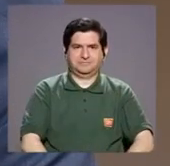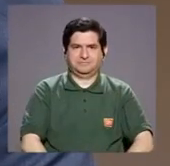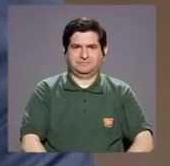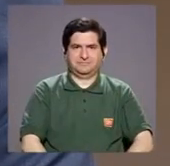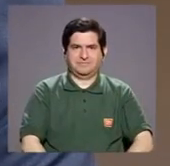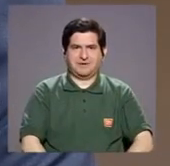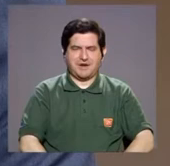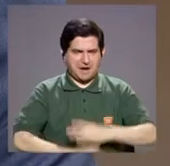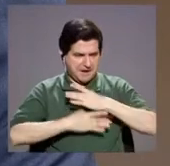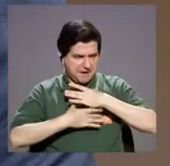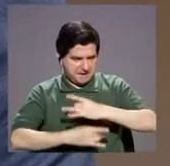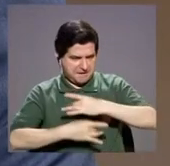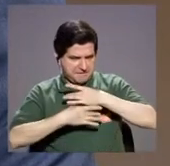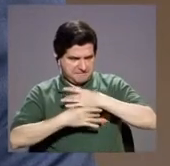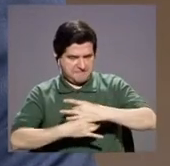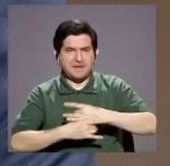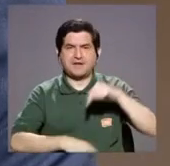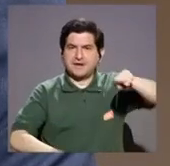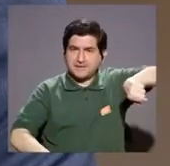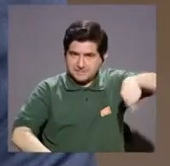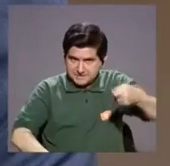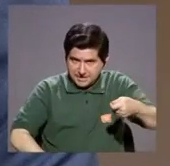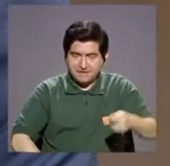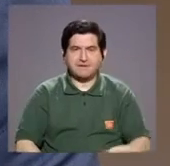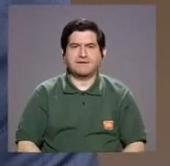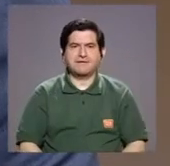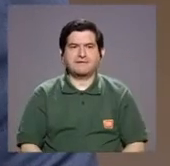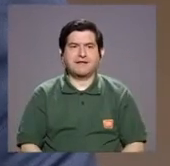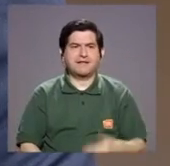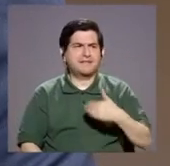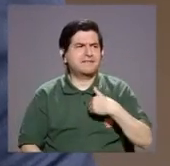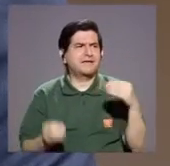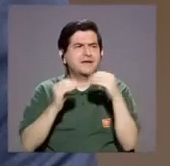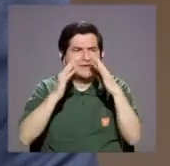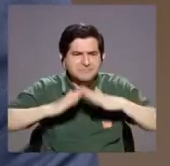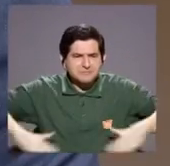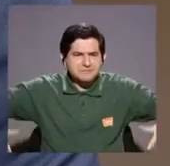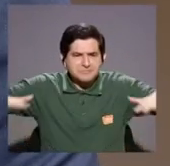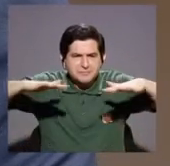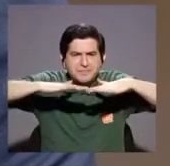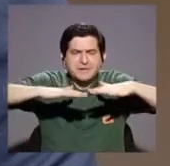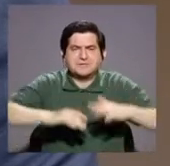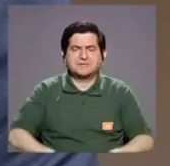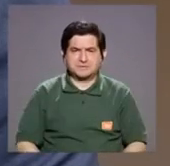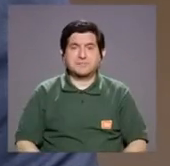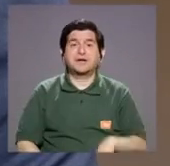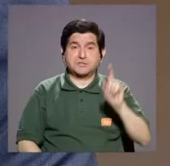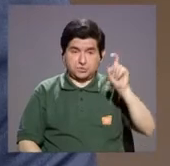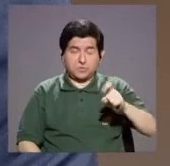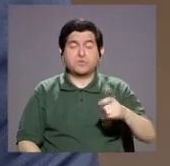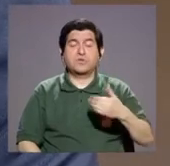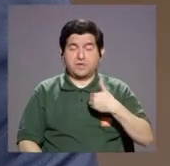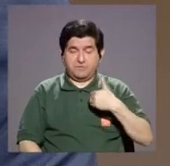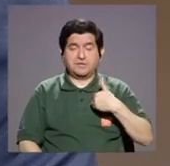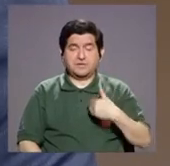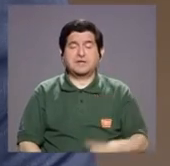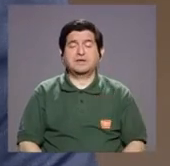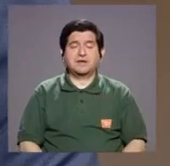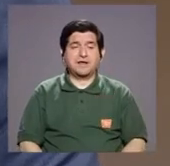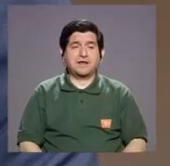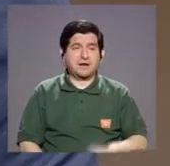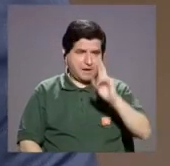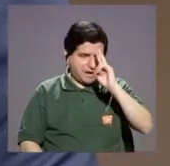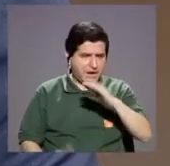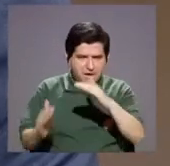intención de hacer que este canal cada vez tome un espacio que merece que siempre ha tenido en la ciudadanía de aprecio